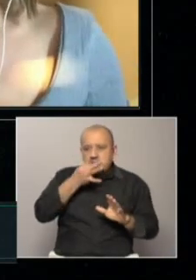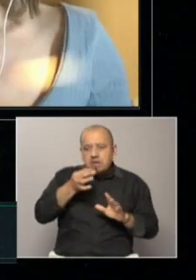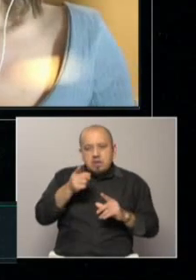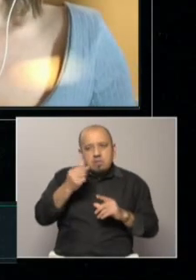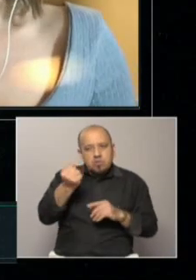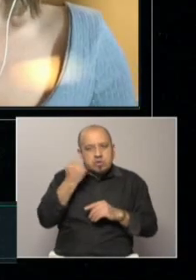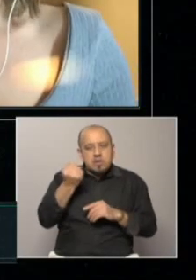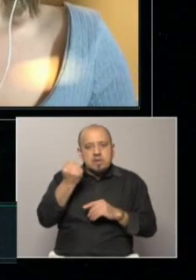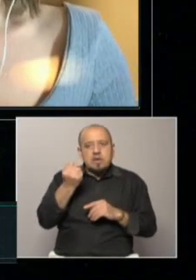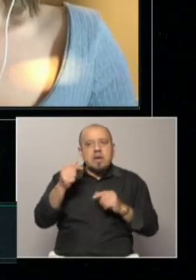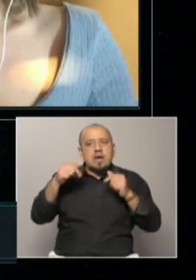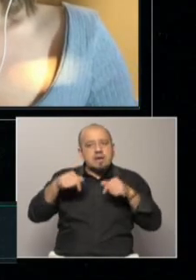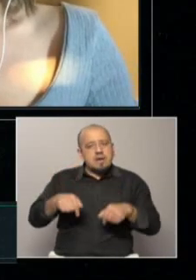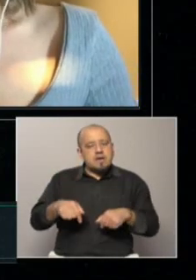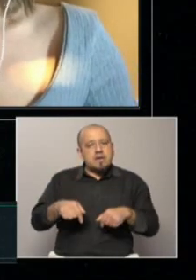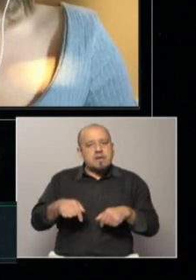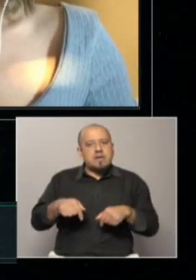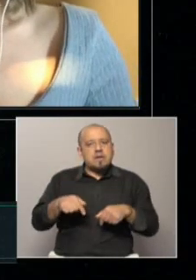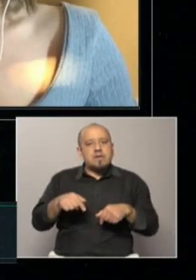importante. Acá